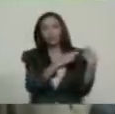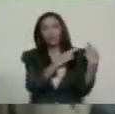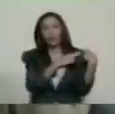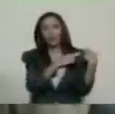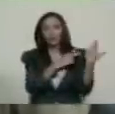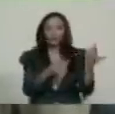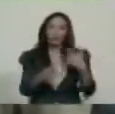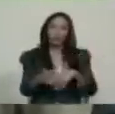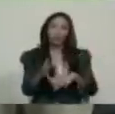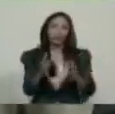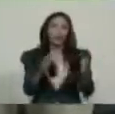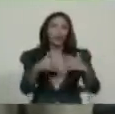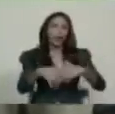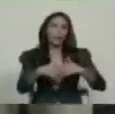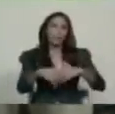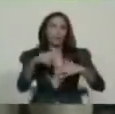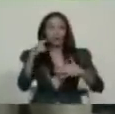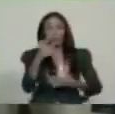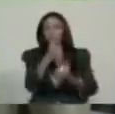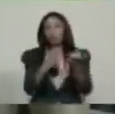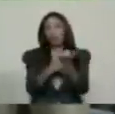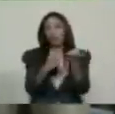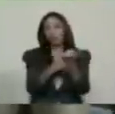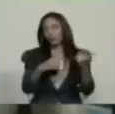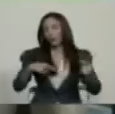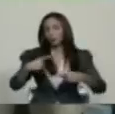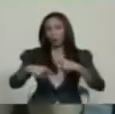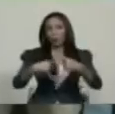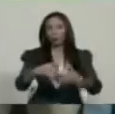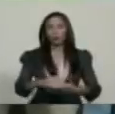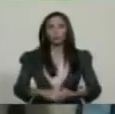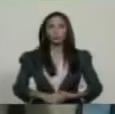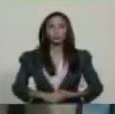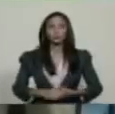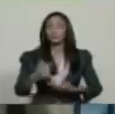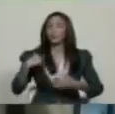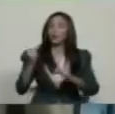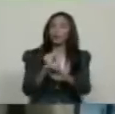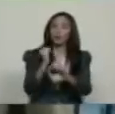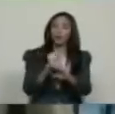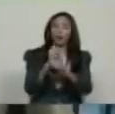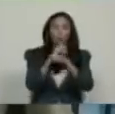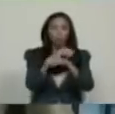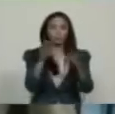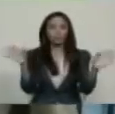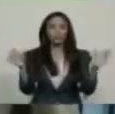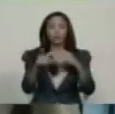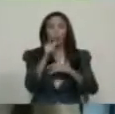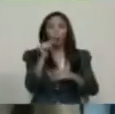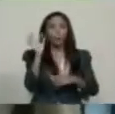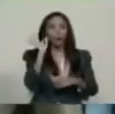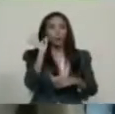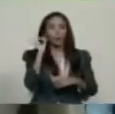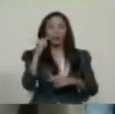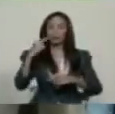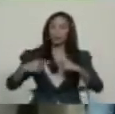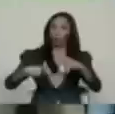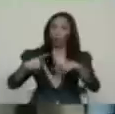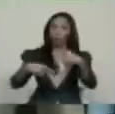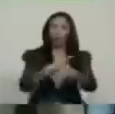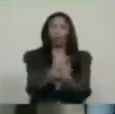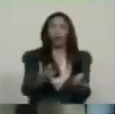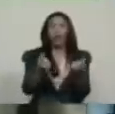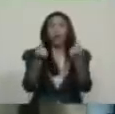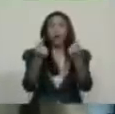Gold Marketing, que nos ha apoyado en esta alianza. Le doy la palabra a Osiris como trabajadora y mujer que ha estado aquí por más de 11